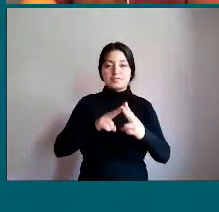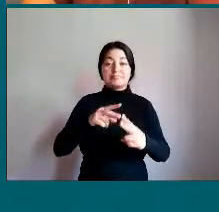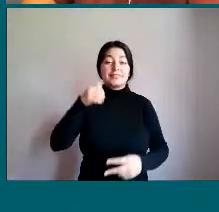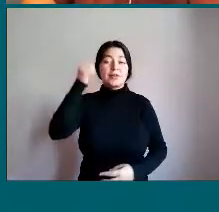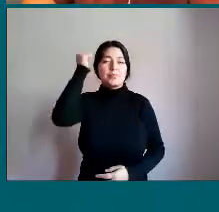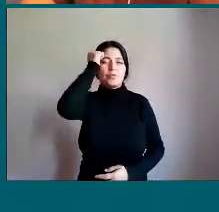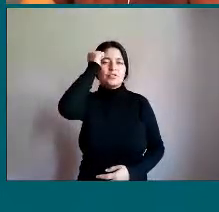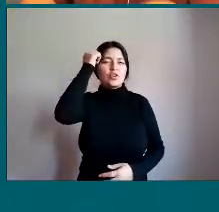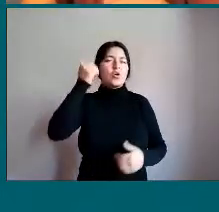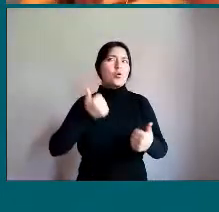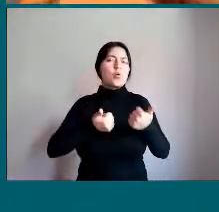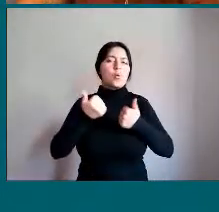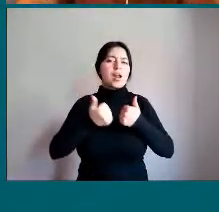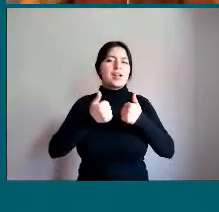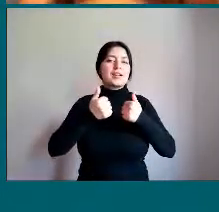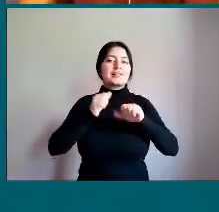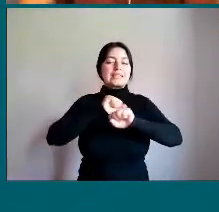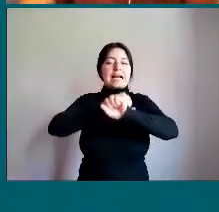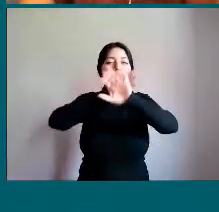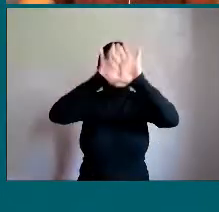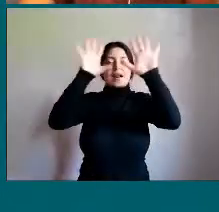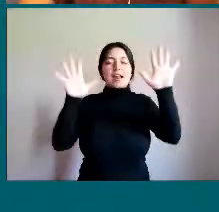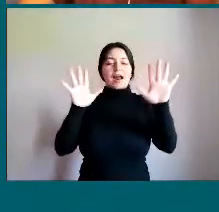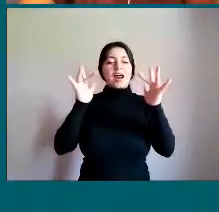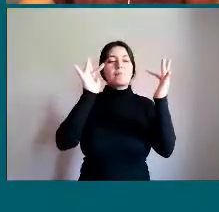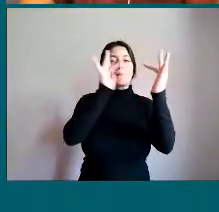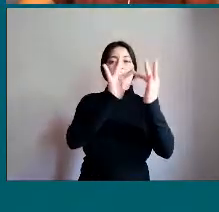que tener clara esta interacción